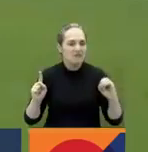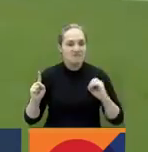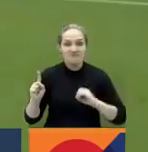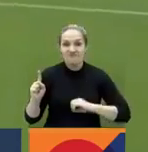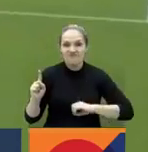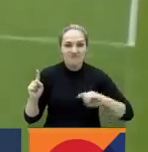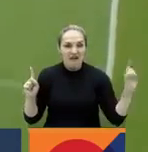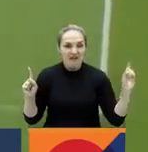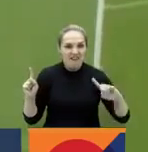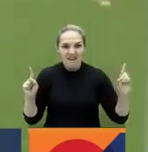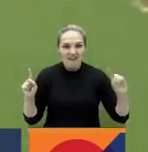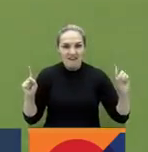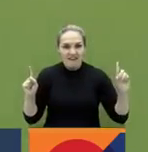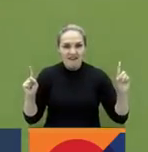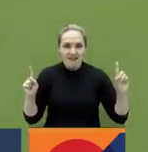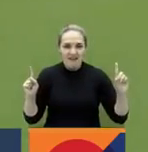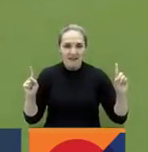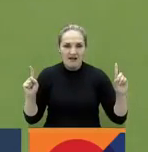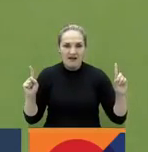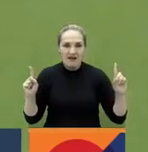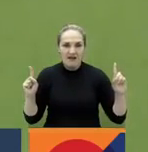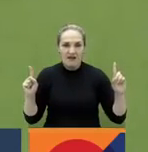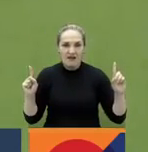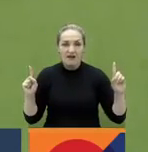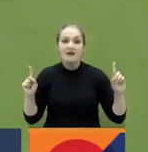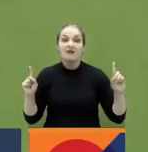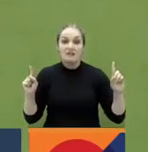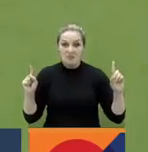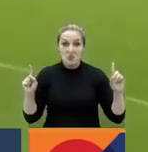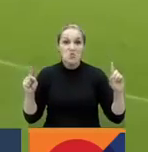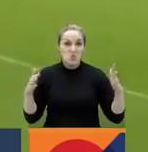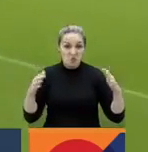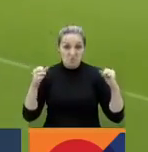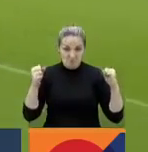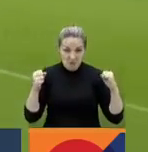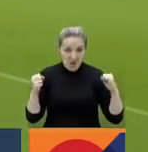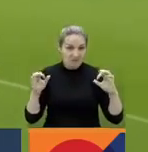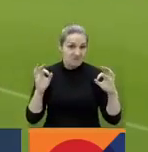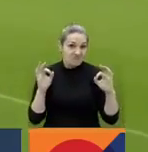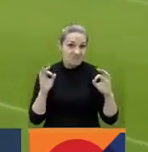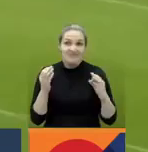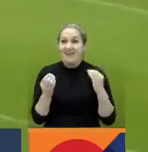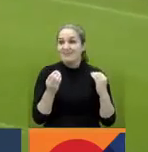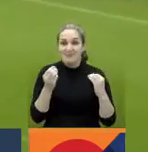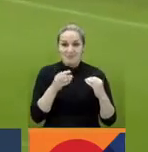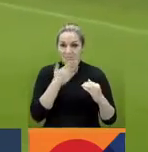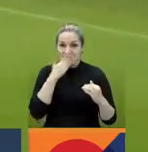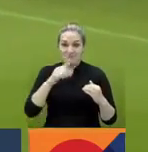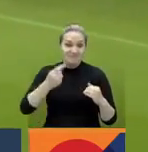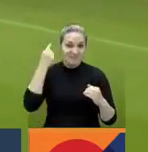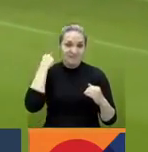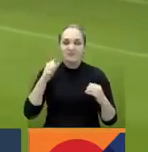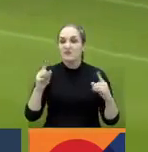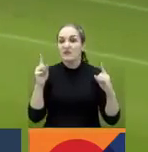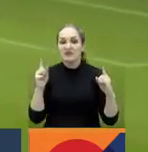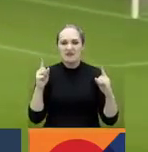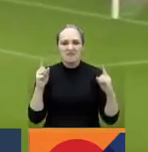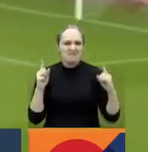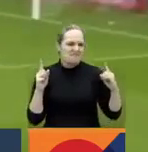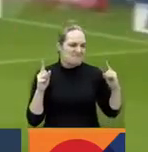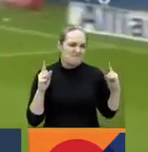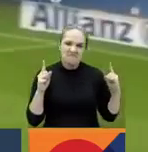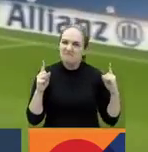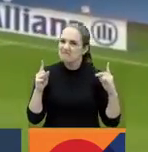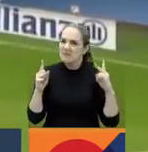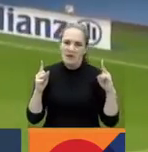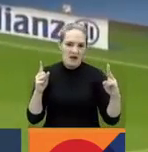Después, Martin Hinterer para convertir aquí el 1-1. Gran golpe de cabeza, nada que hacer para Manuel Neuer. Y después, con todo, se fue atacando